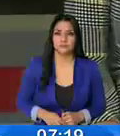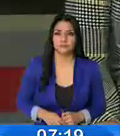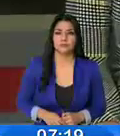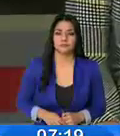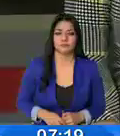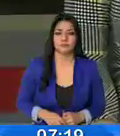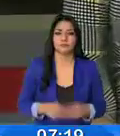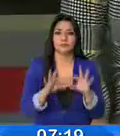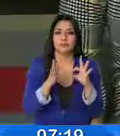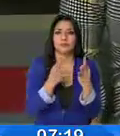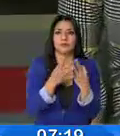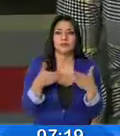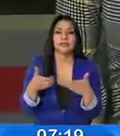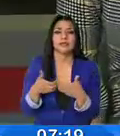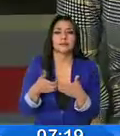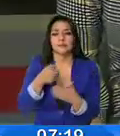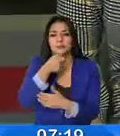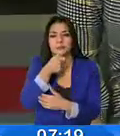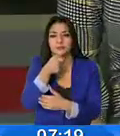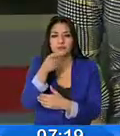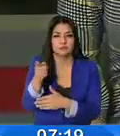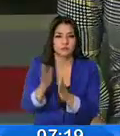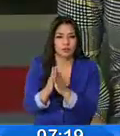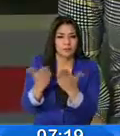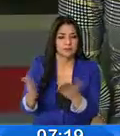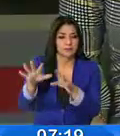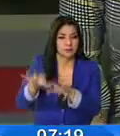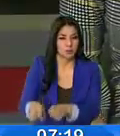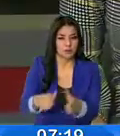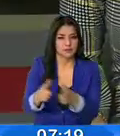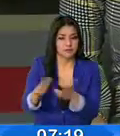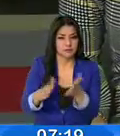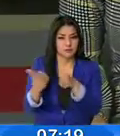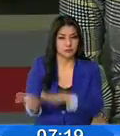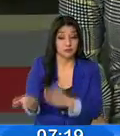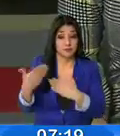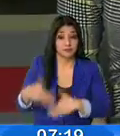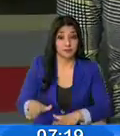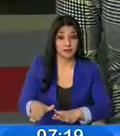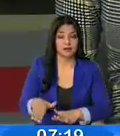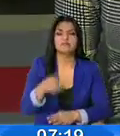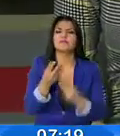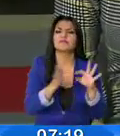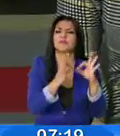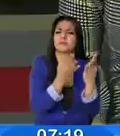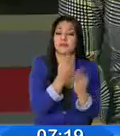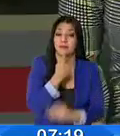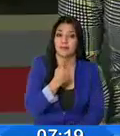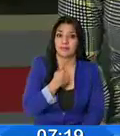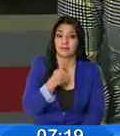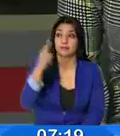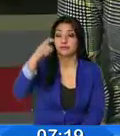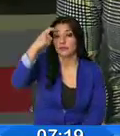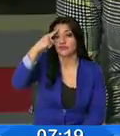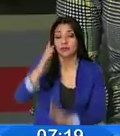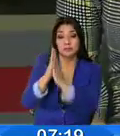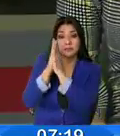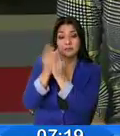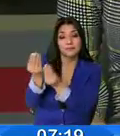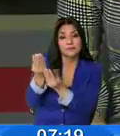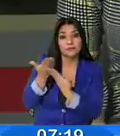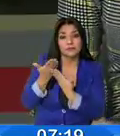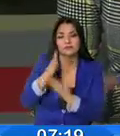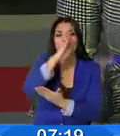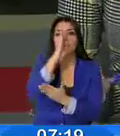Y familiares del equipo periodístico de Diario El Comercio secuestrado y posteriormente asesinado aseguran que no solicitarán más información al